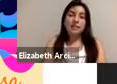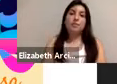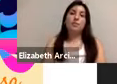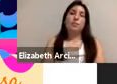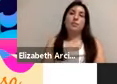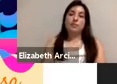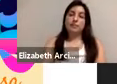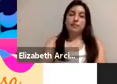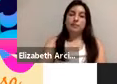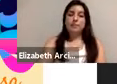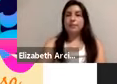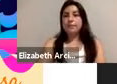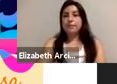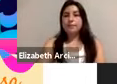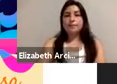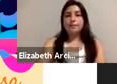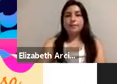siente más cómodo.